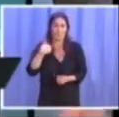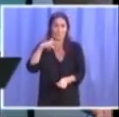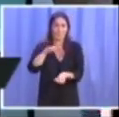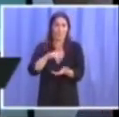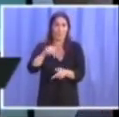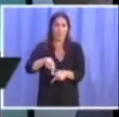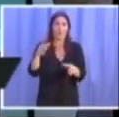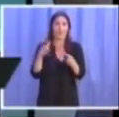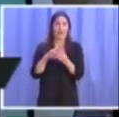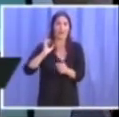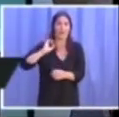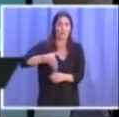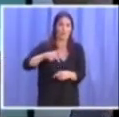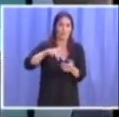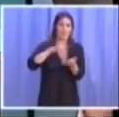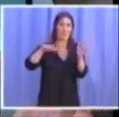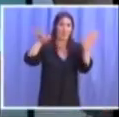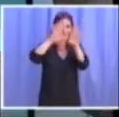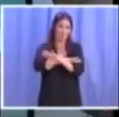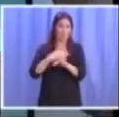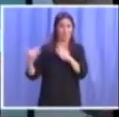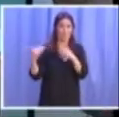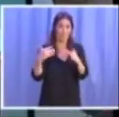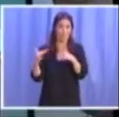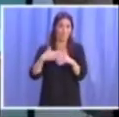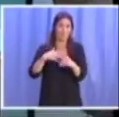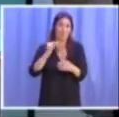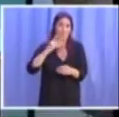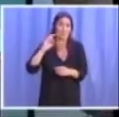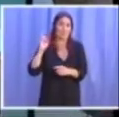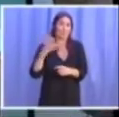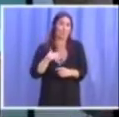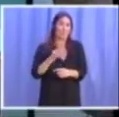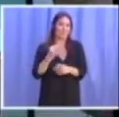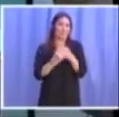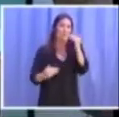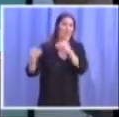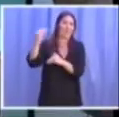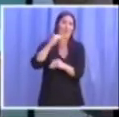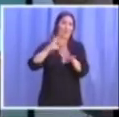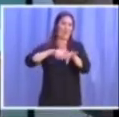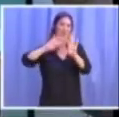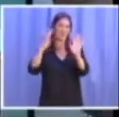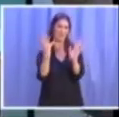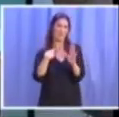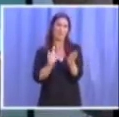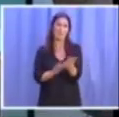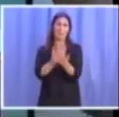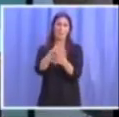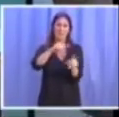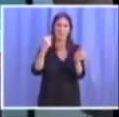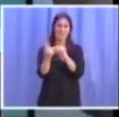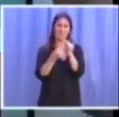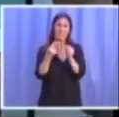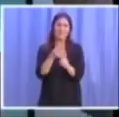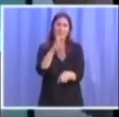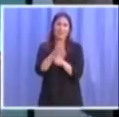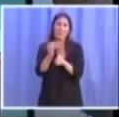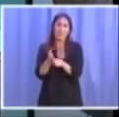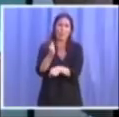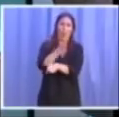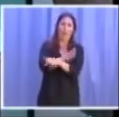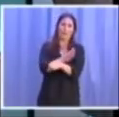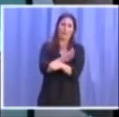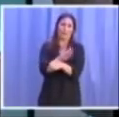el Granada Club de Fútbol juega esta noche muchas de sus posibilidades de ascenso a las 9 de la noche, Solicitamos que este debate se grabara un poquito antes,